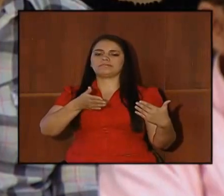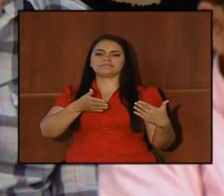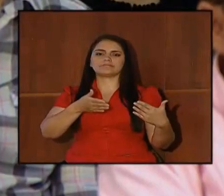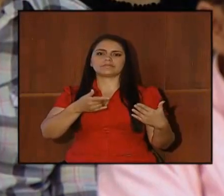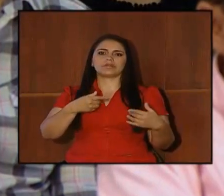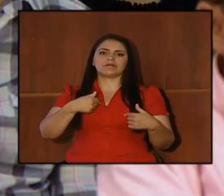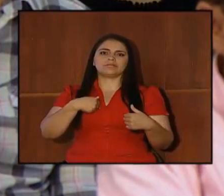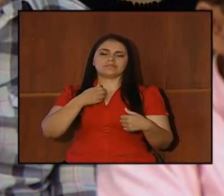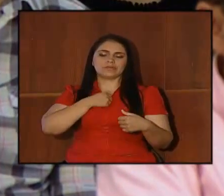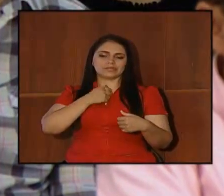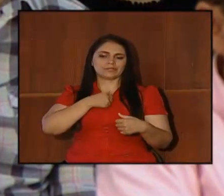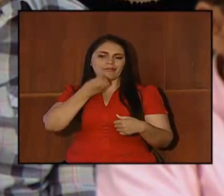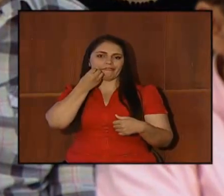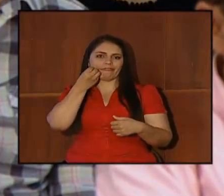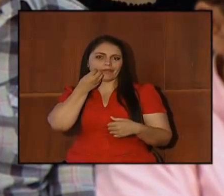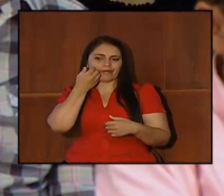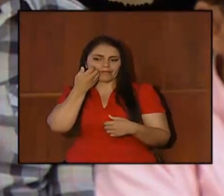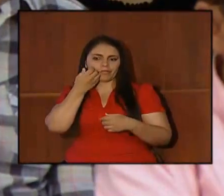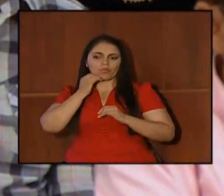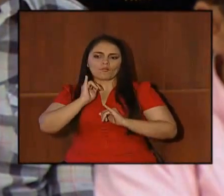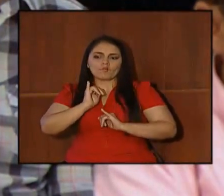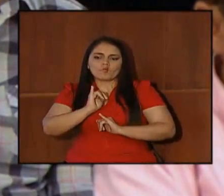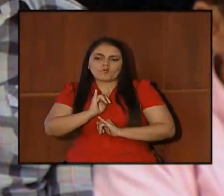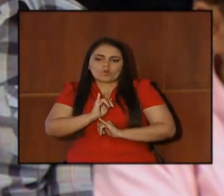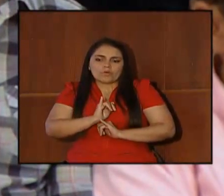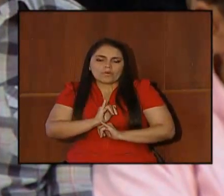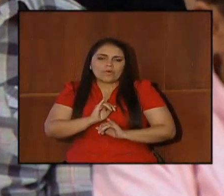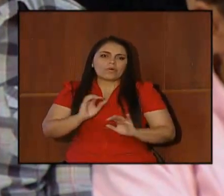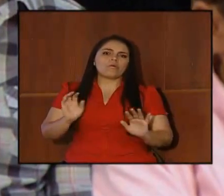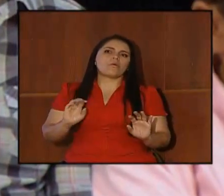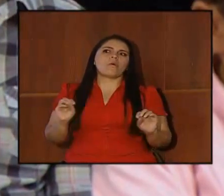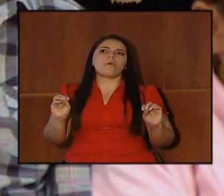pues se puede desnutrir, o si le empieza